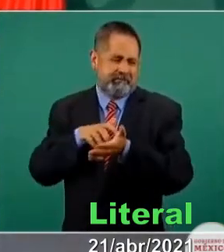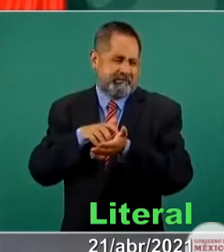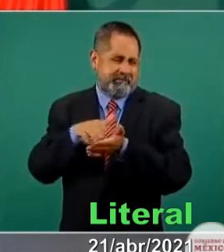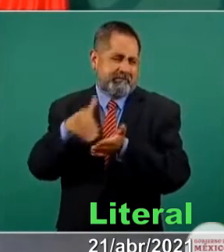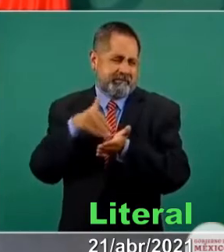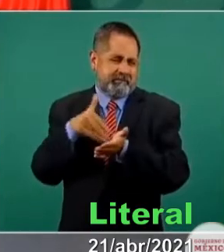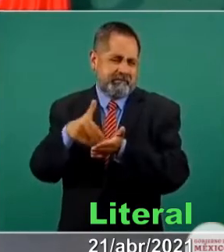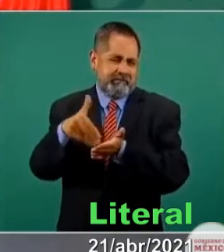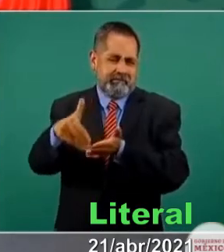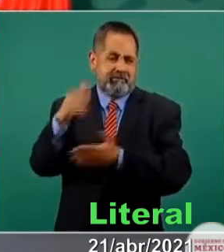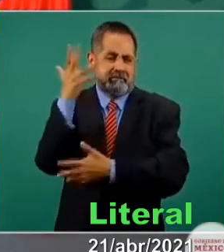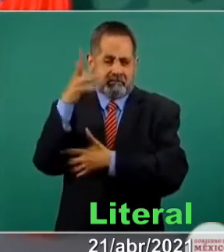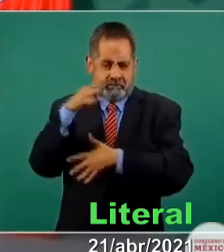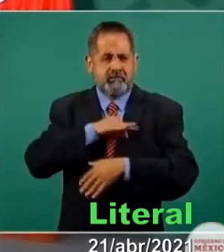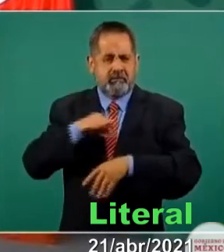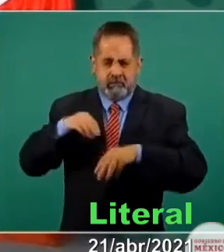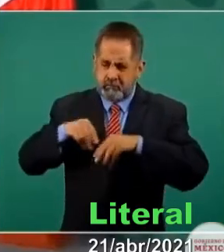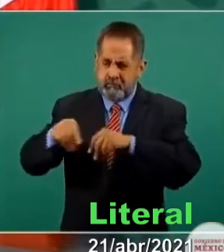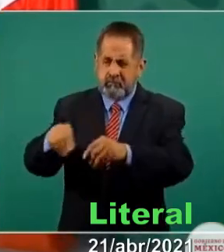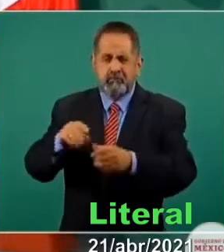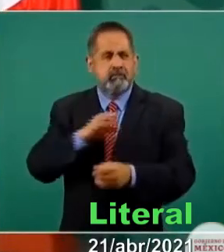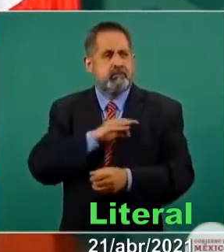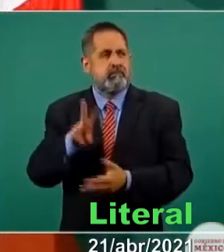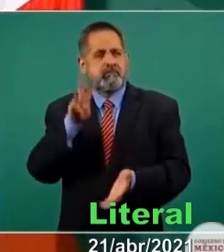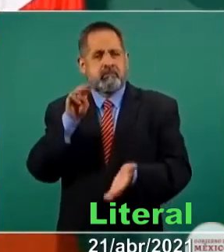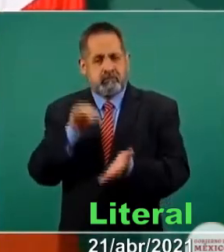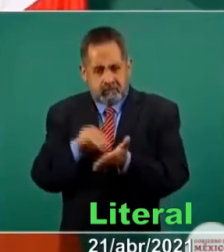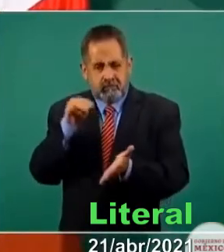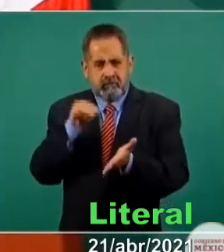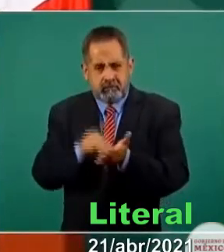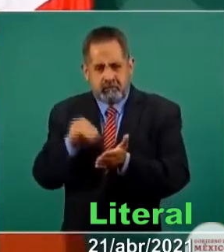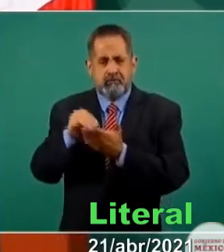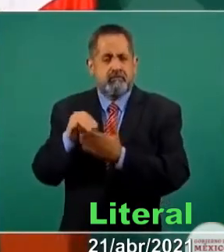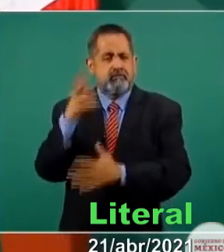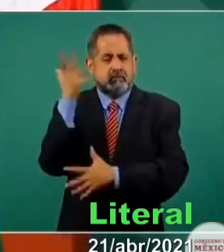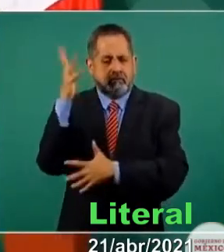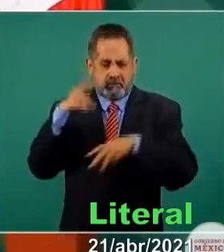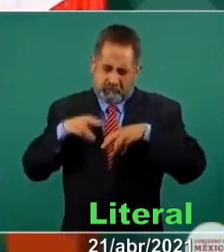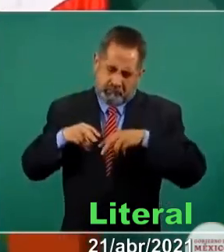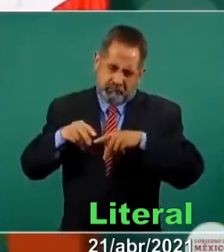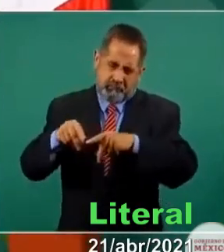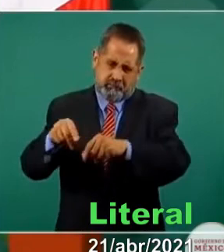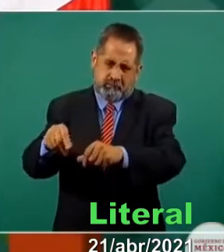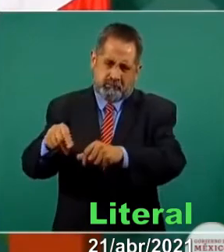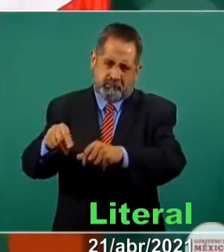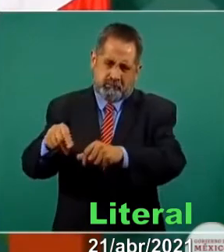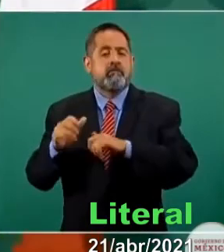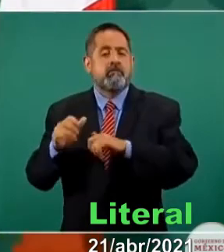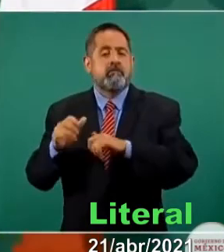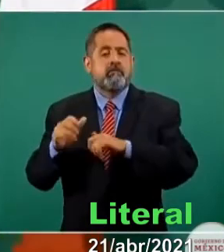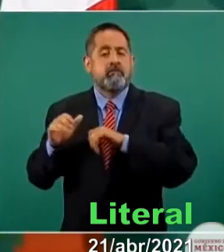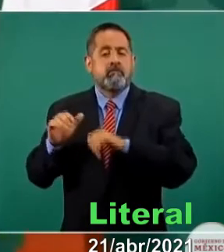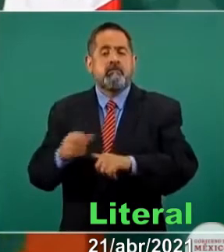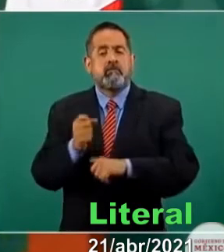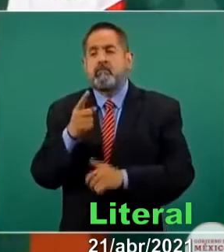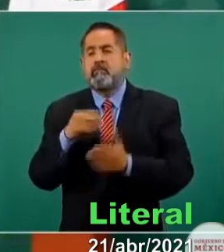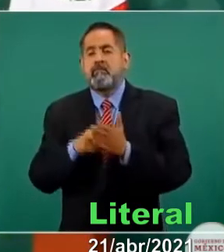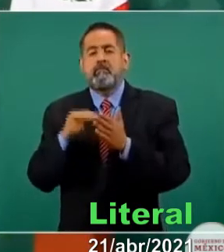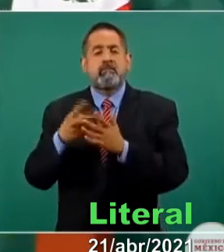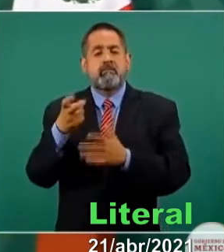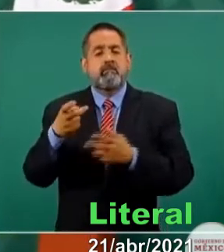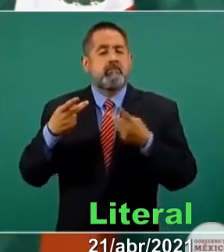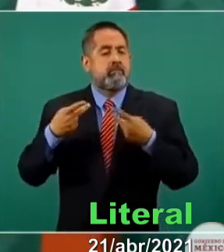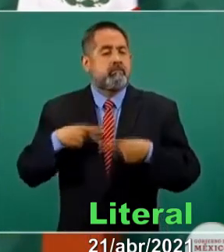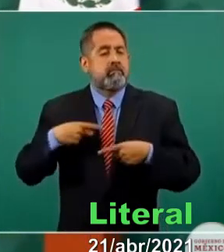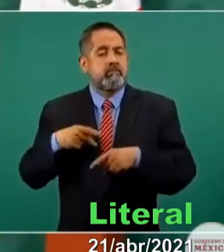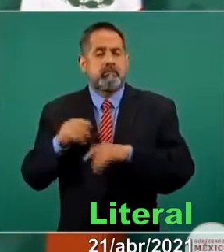millones de árboles, estamos pensando 3.000 millones de árboles para dar empleo a 1.200.000